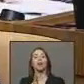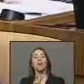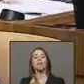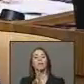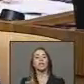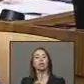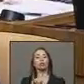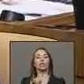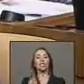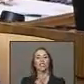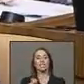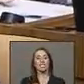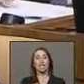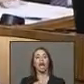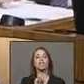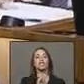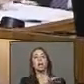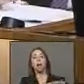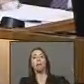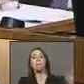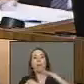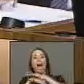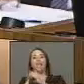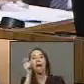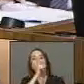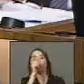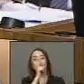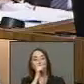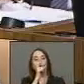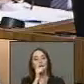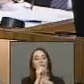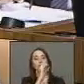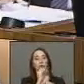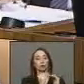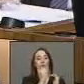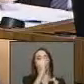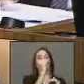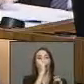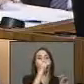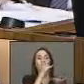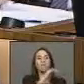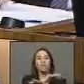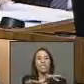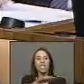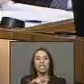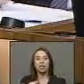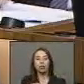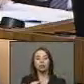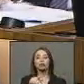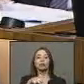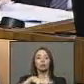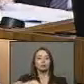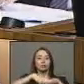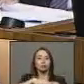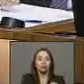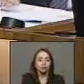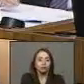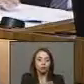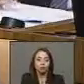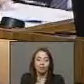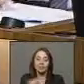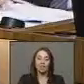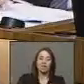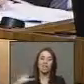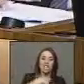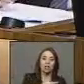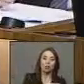episodios de marea roja, eran muy altas. El virus significó el cierre de varios centros de cultivo y la marea